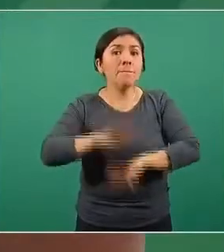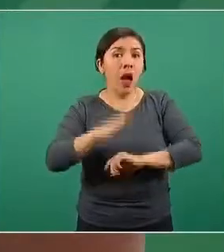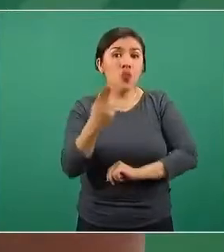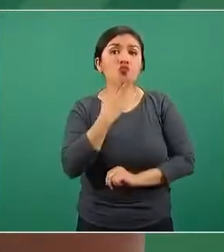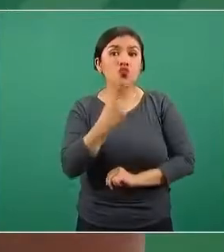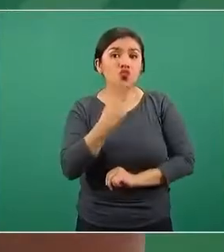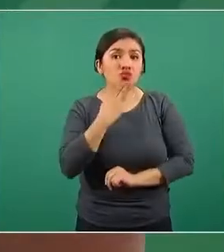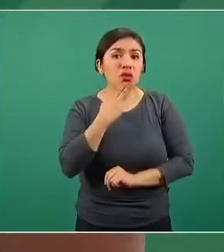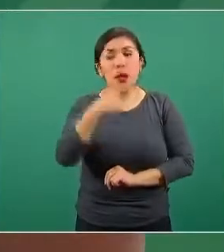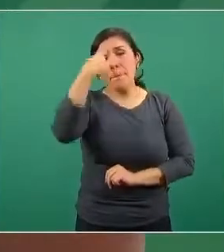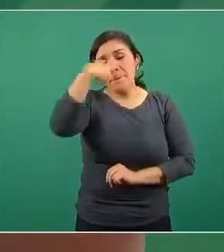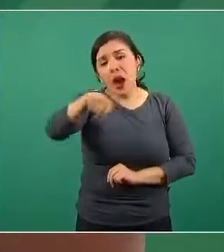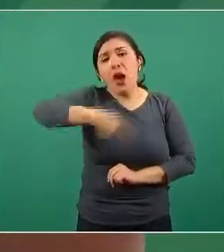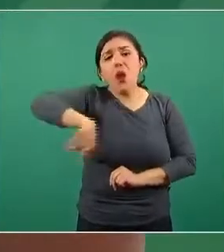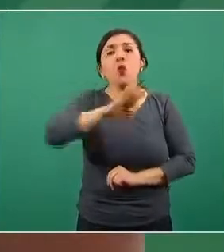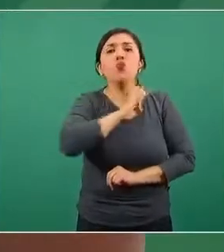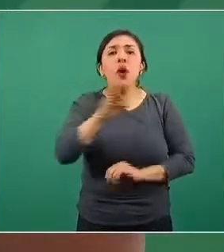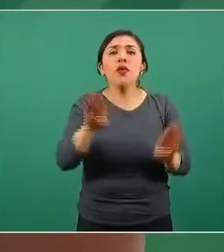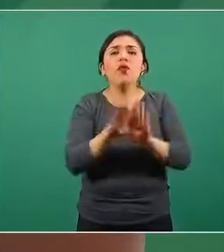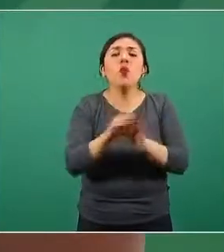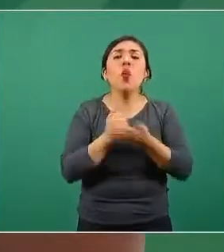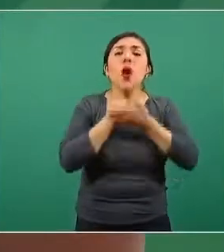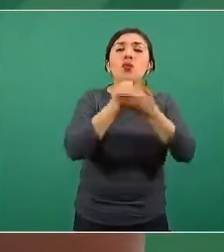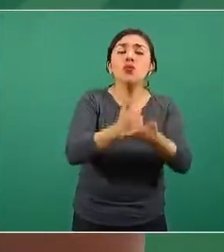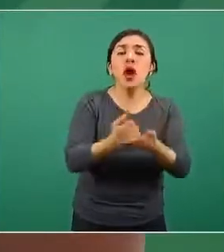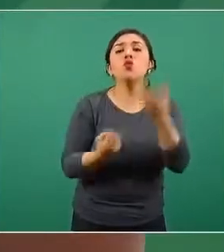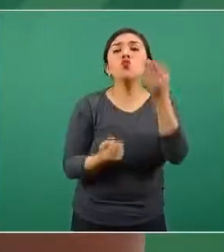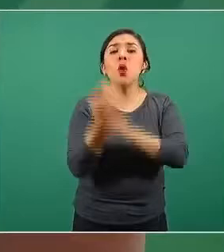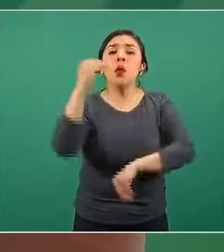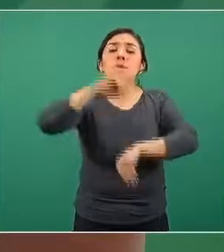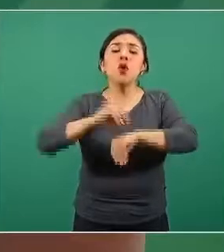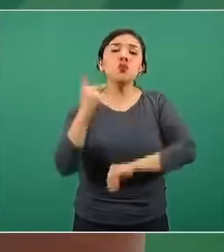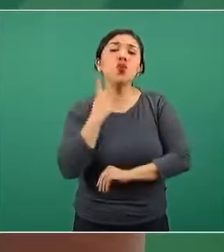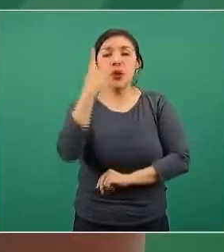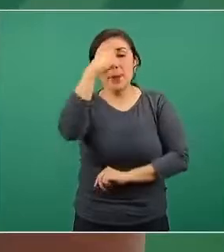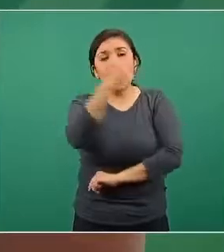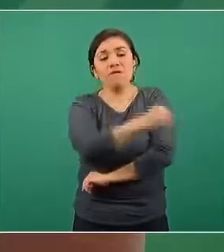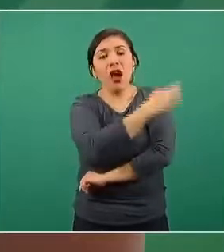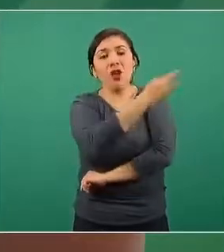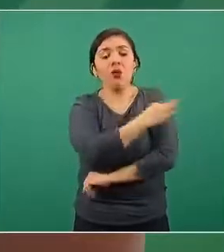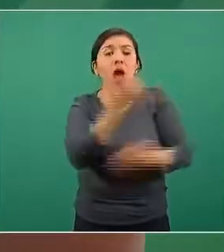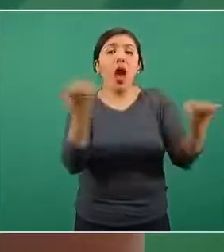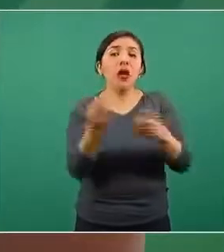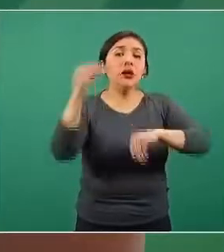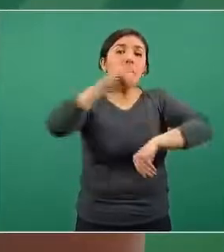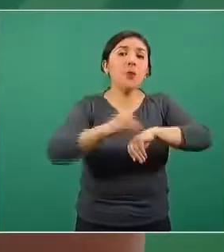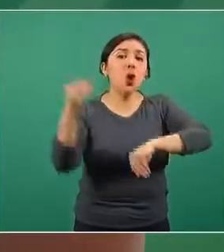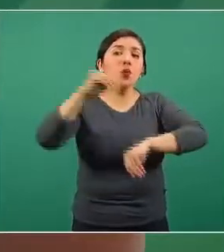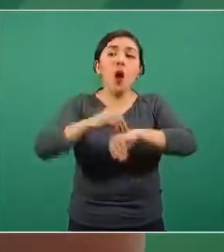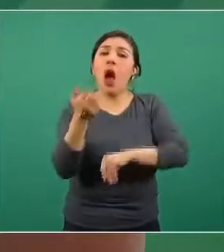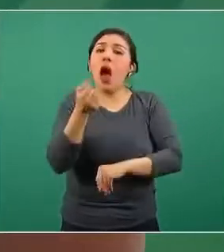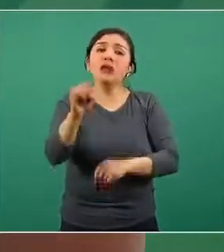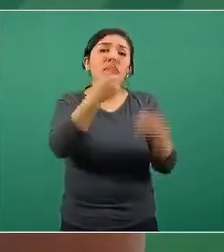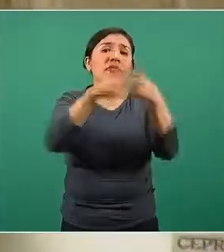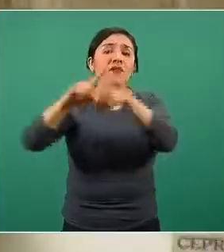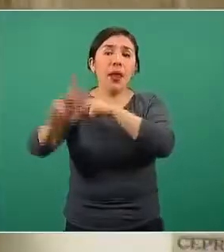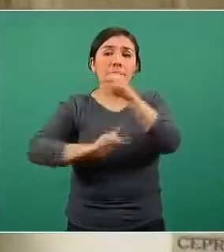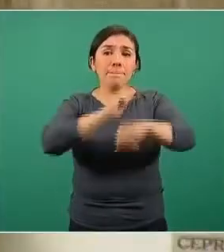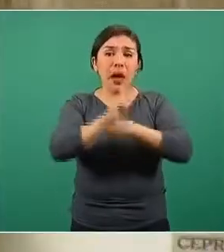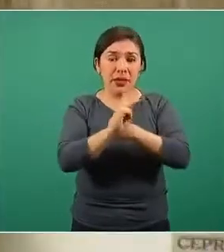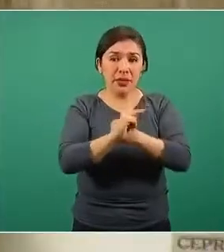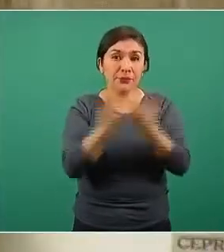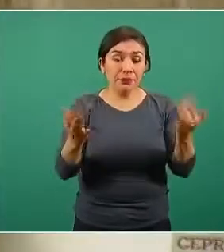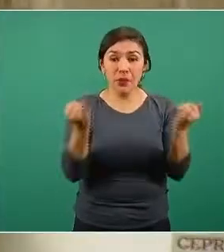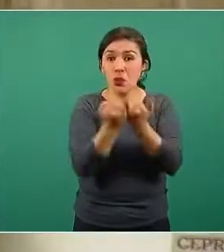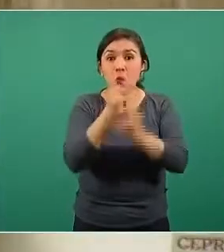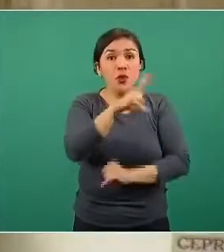útiles para ayudar a las políticas de vacunación que se implementan en cada uno de los países. También